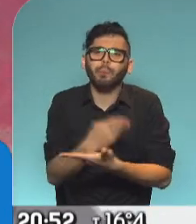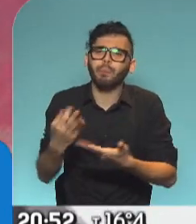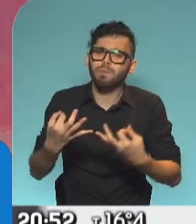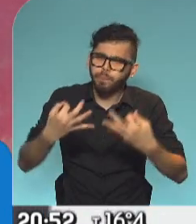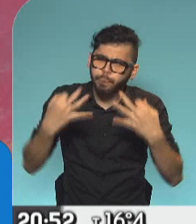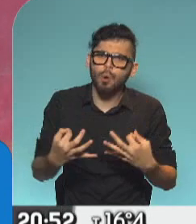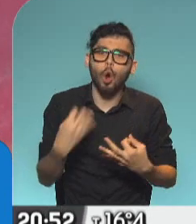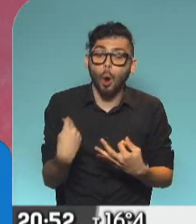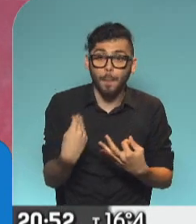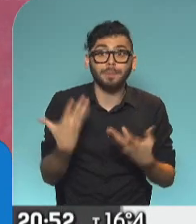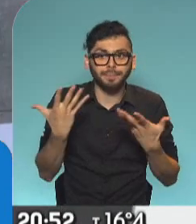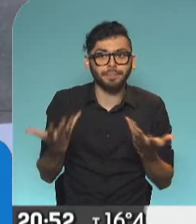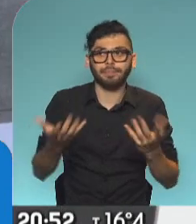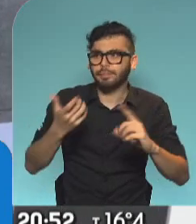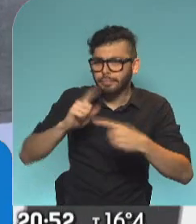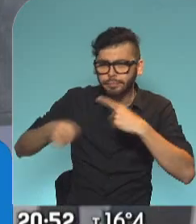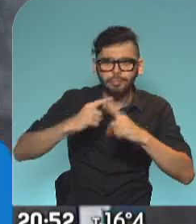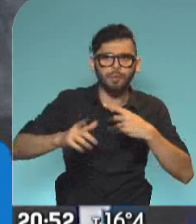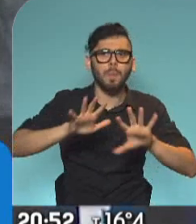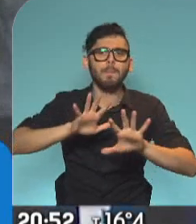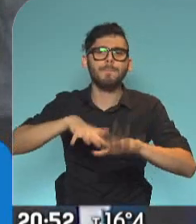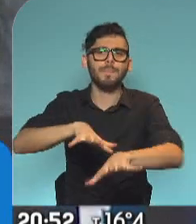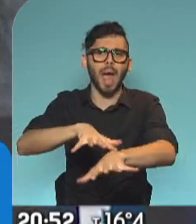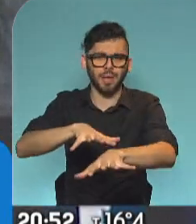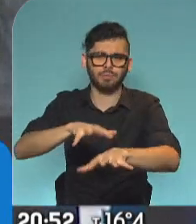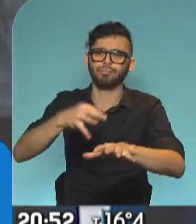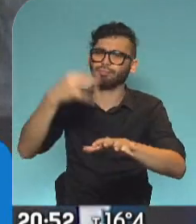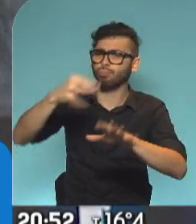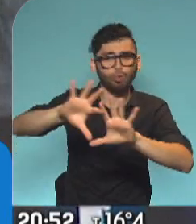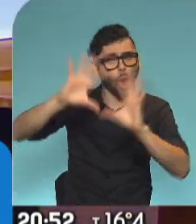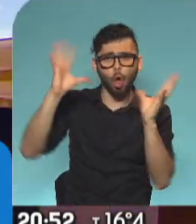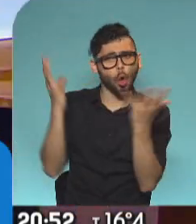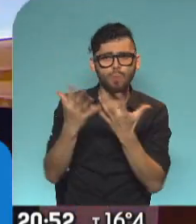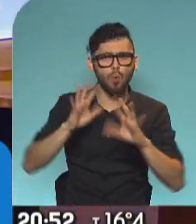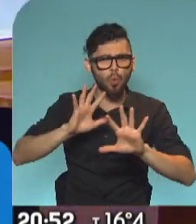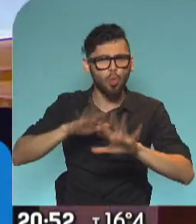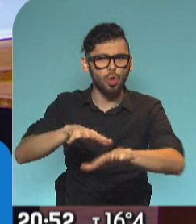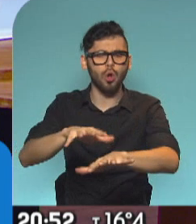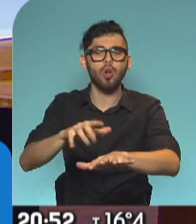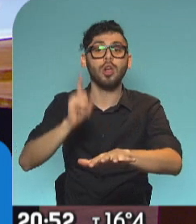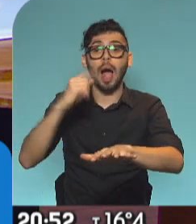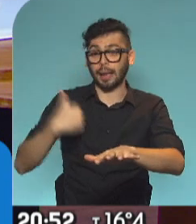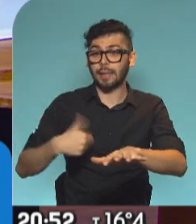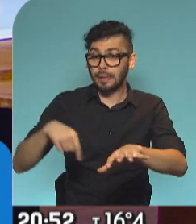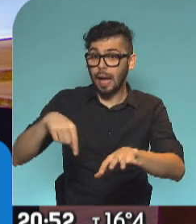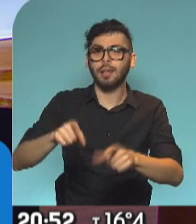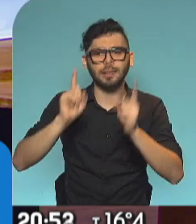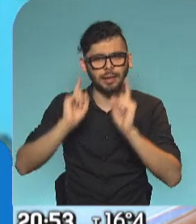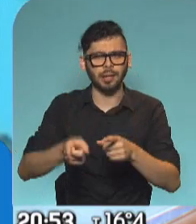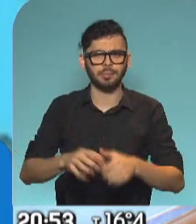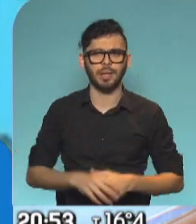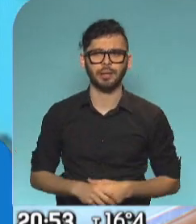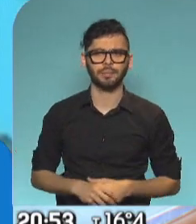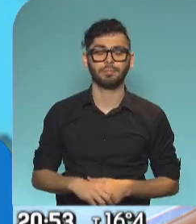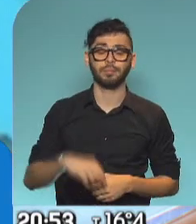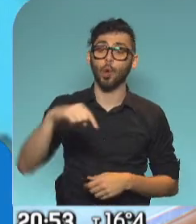generó estas manifestaciones que se dieron a lo largo de todo el mundo y también tuvo su lugar aquí en Argentina. Claro, hoy han